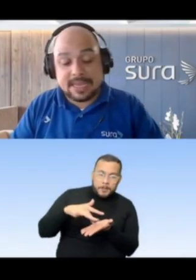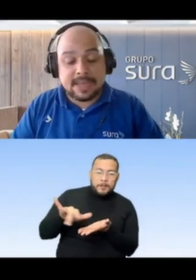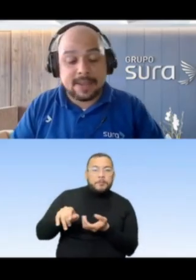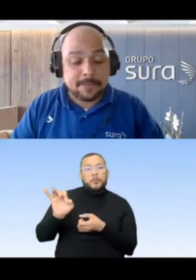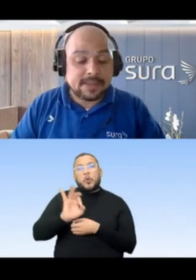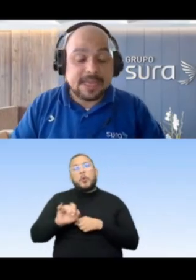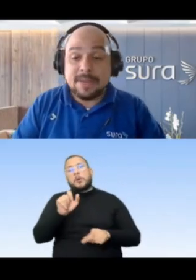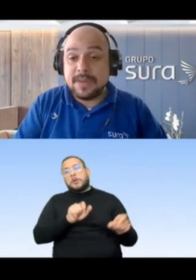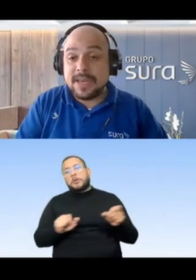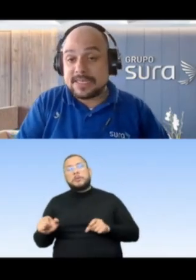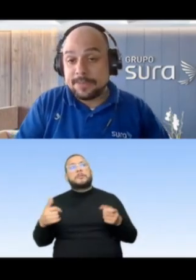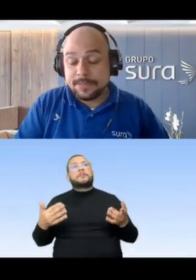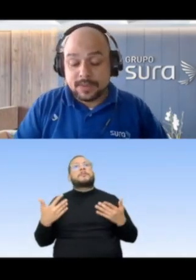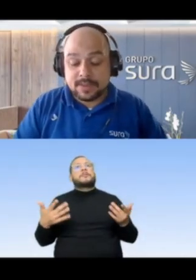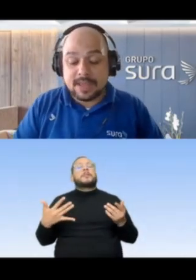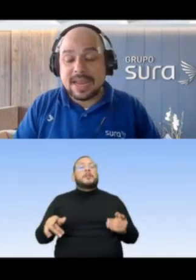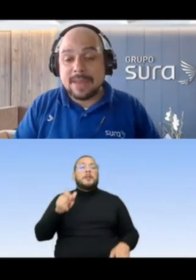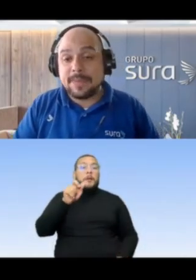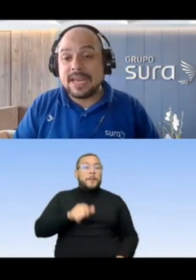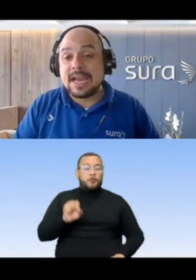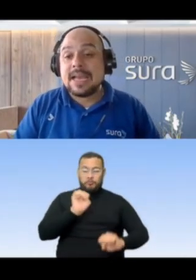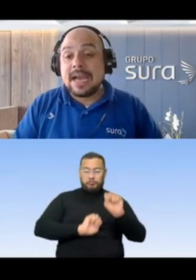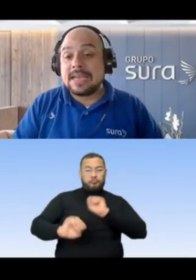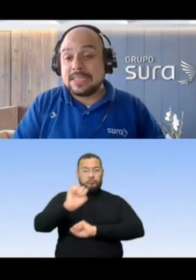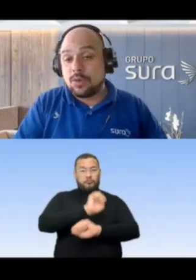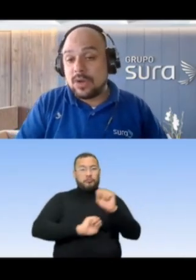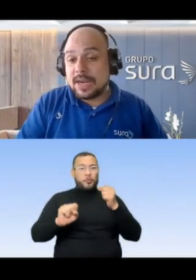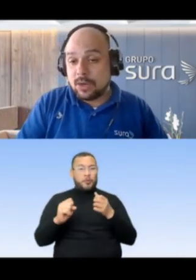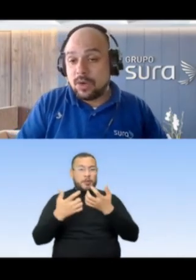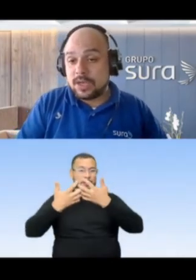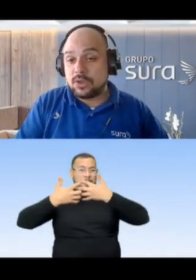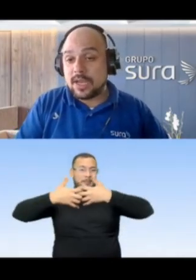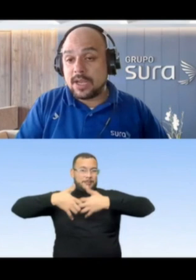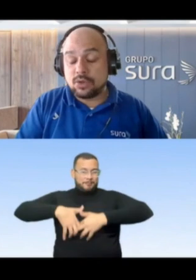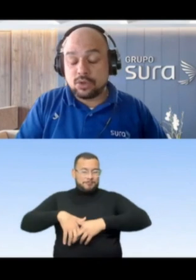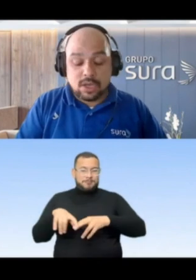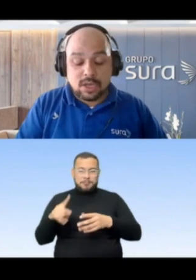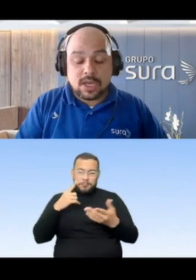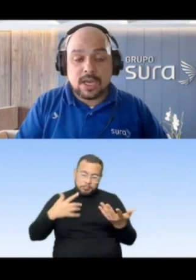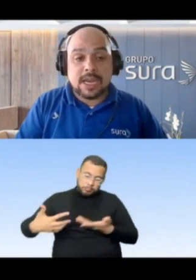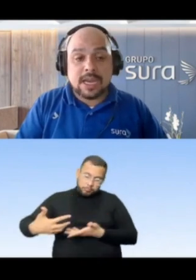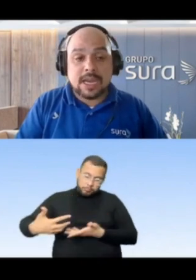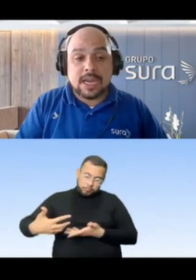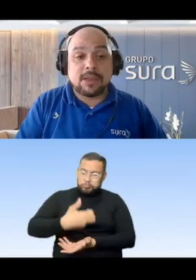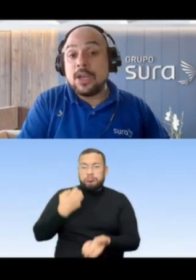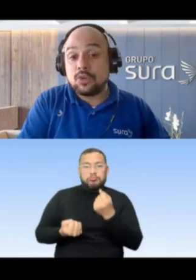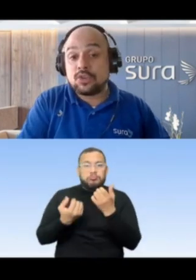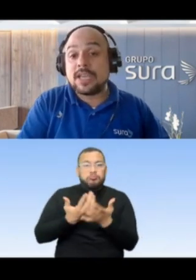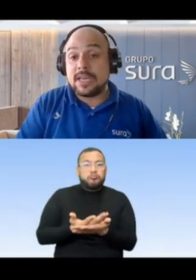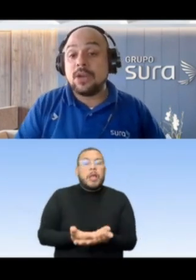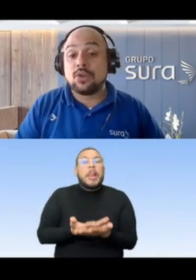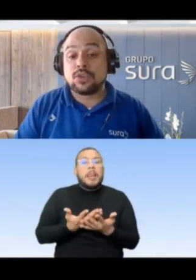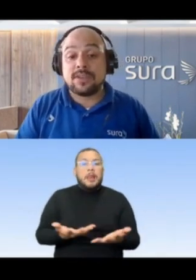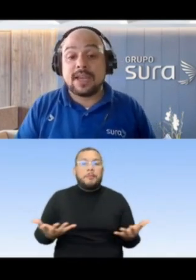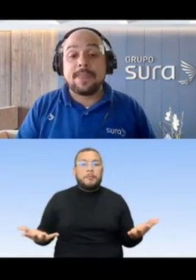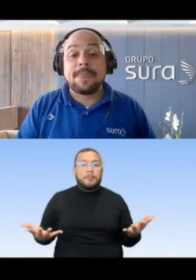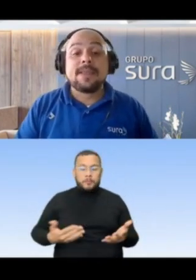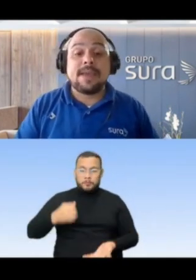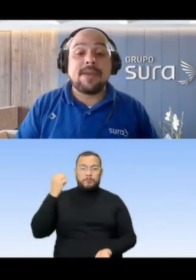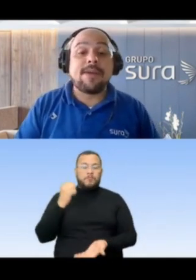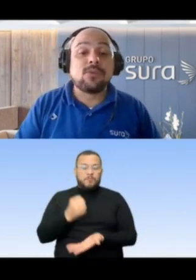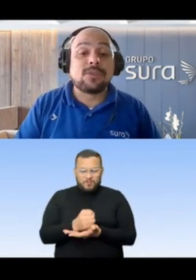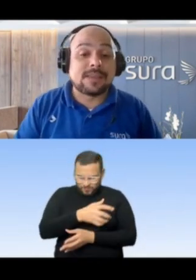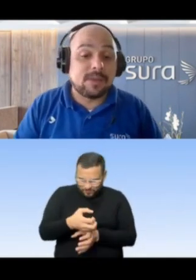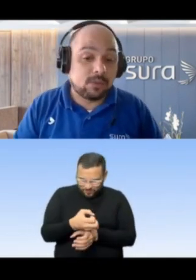personal de limpieza de la empresa hace como la recolección de esos elementos y los sellan y los